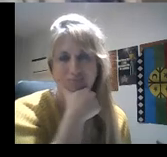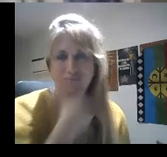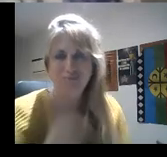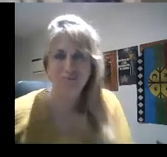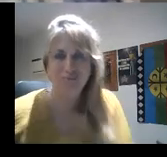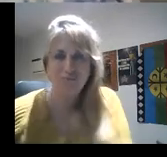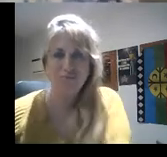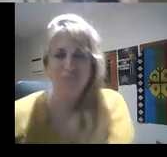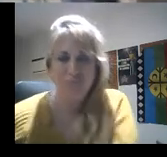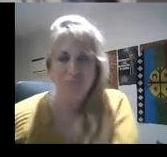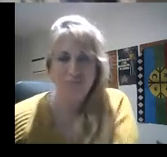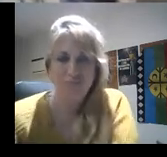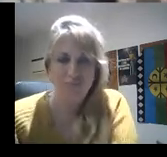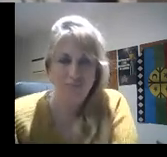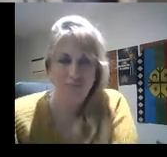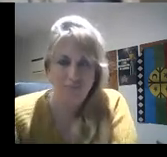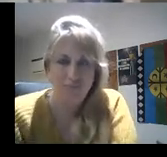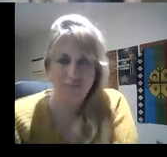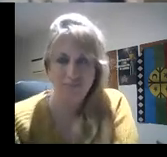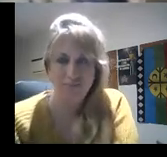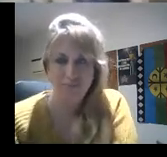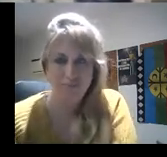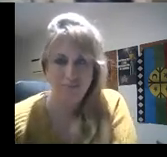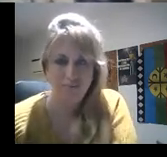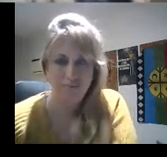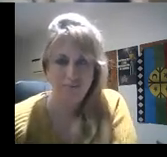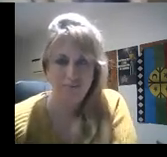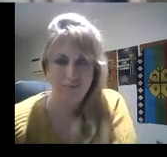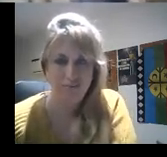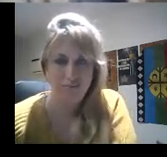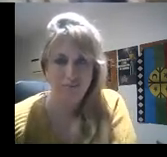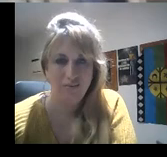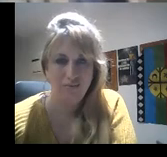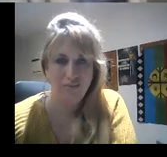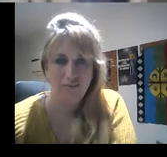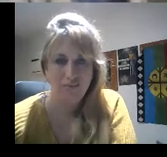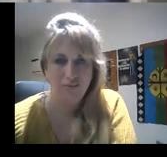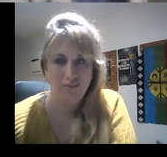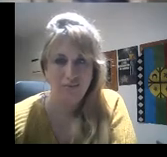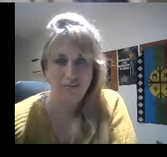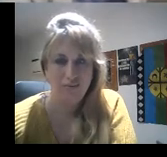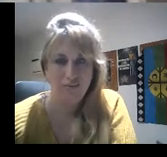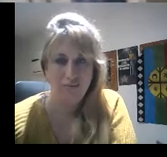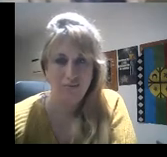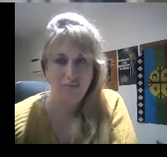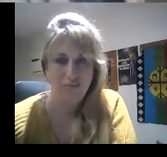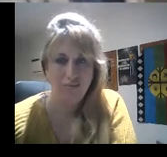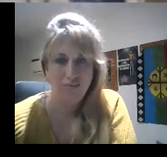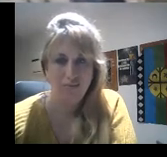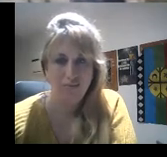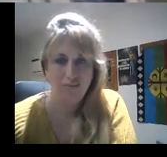antes, por lo menos de esta asignatura en pandemia les habilitó a que desplegaran la